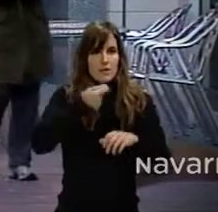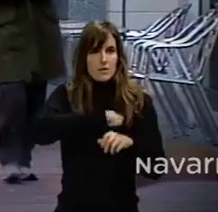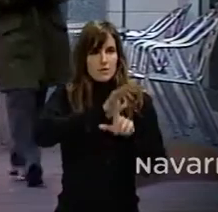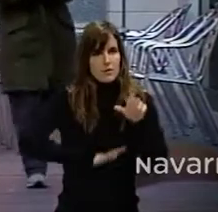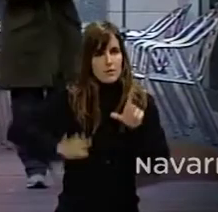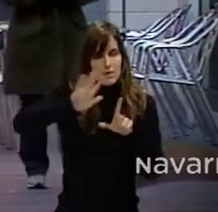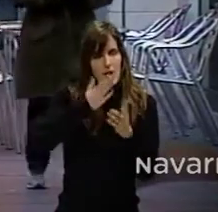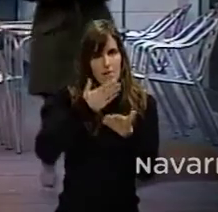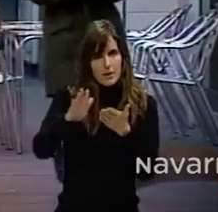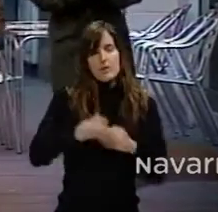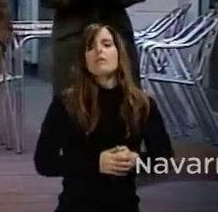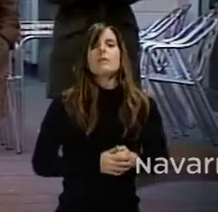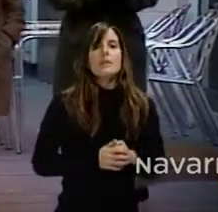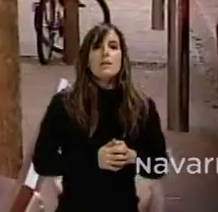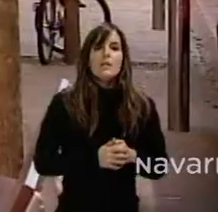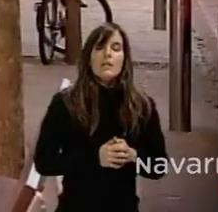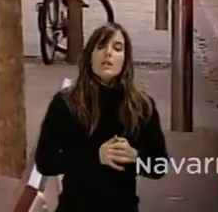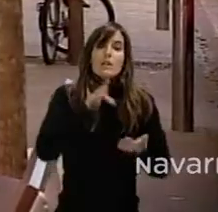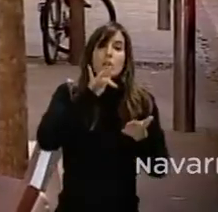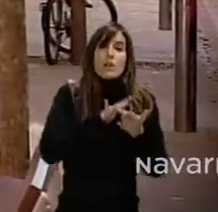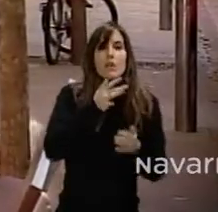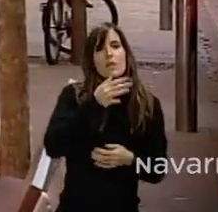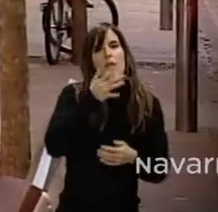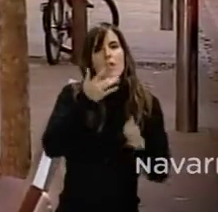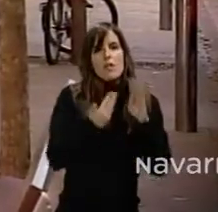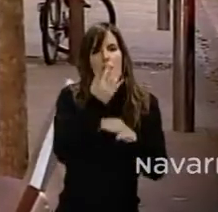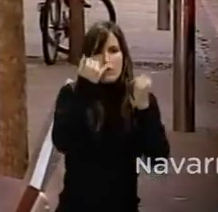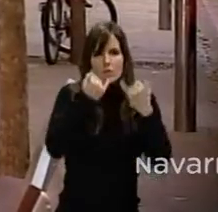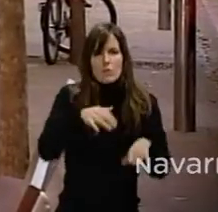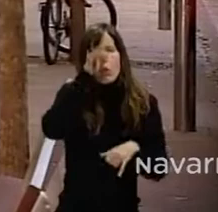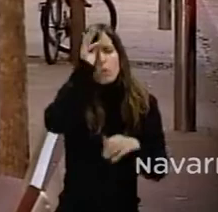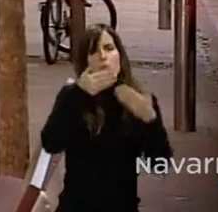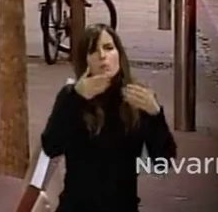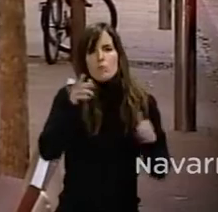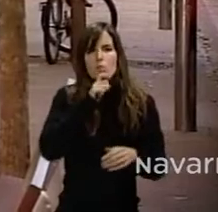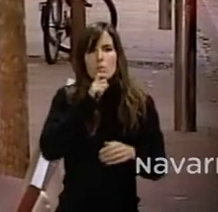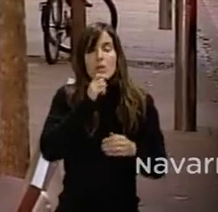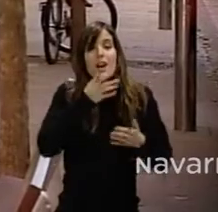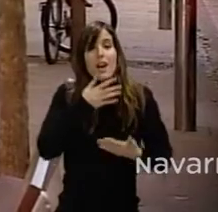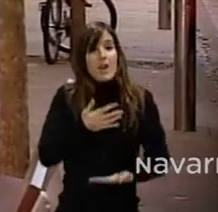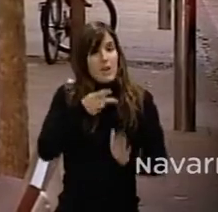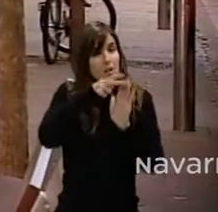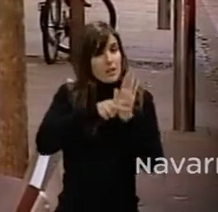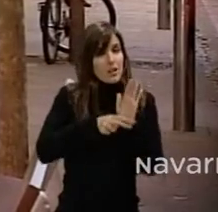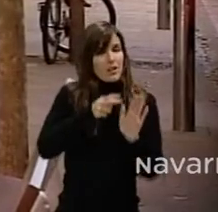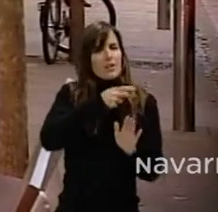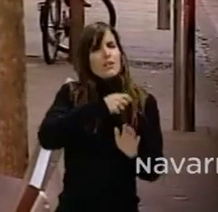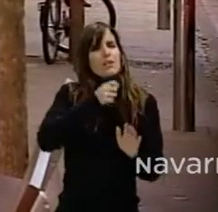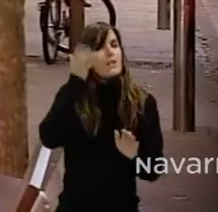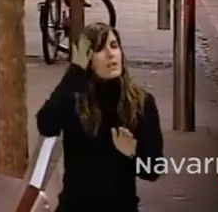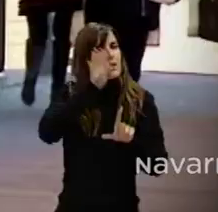Respecto a la apertura en festivos y en domingos, la normativa en estos momentos vigente en Navarra